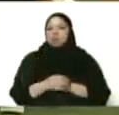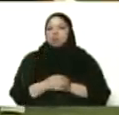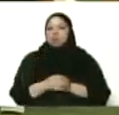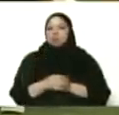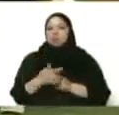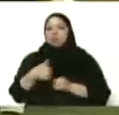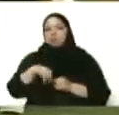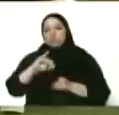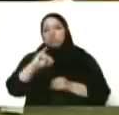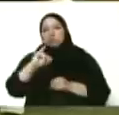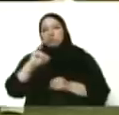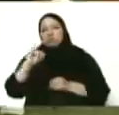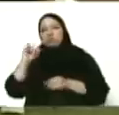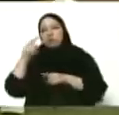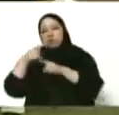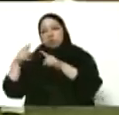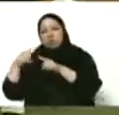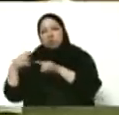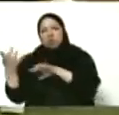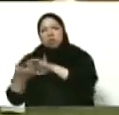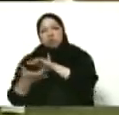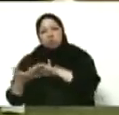yo sé que tengo una serie de prerrogativas.